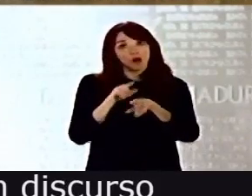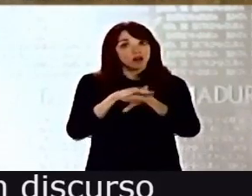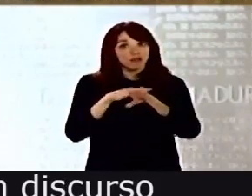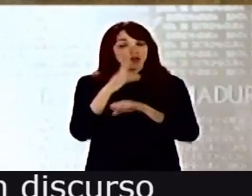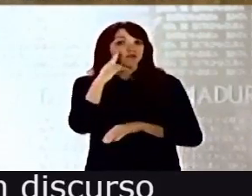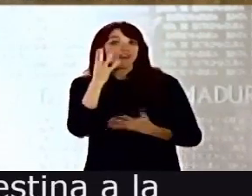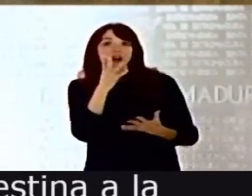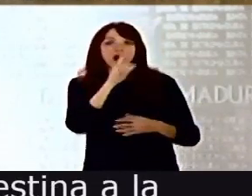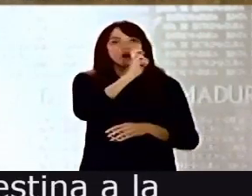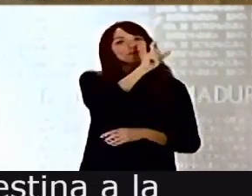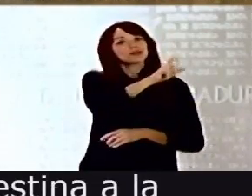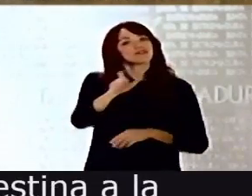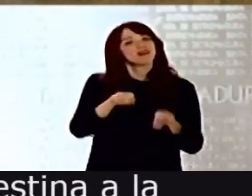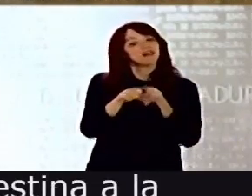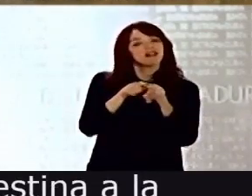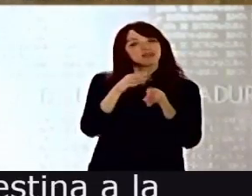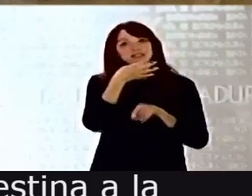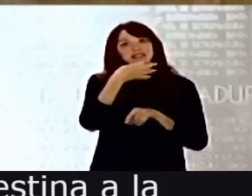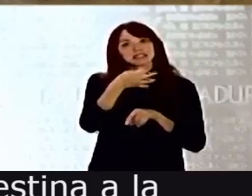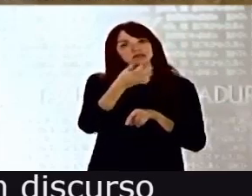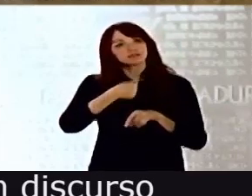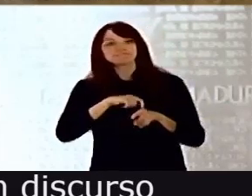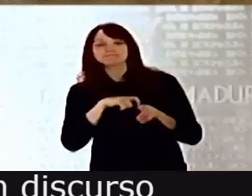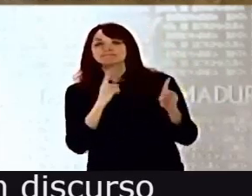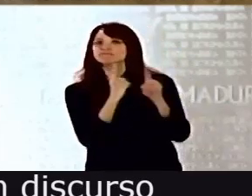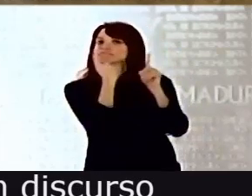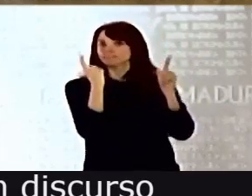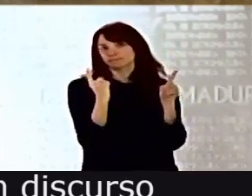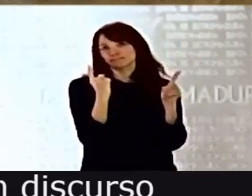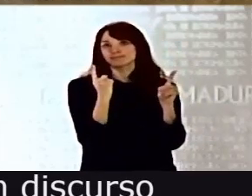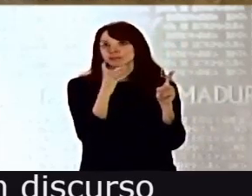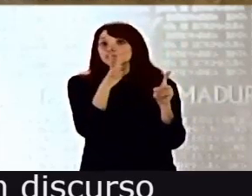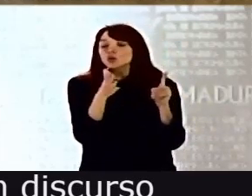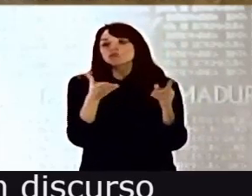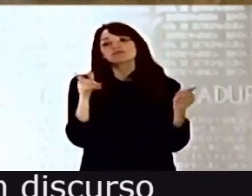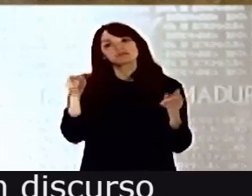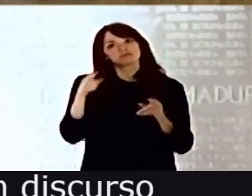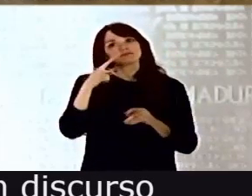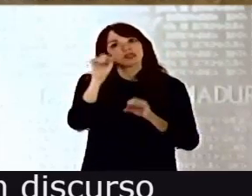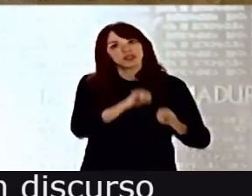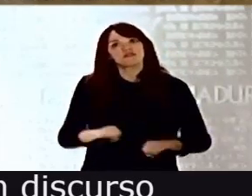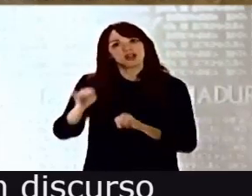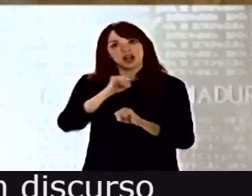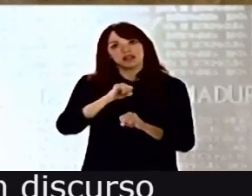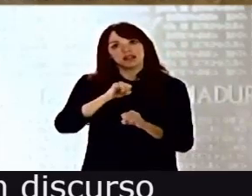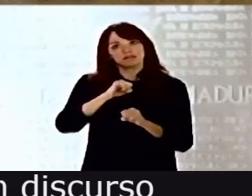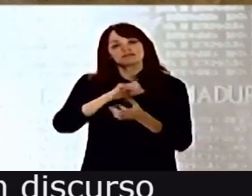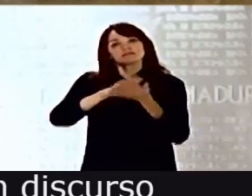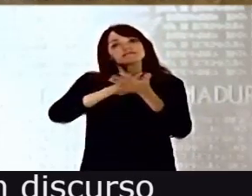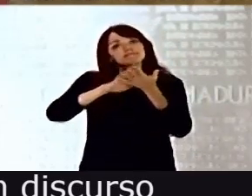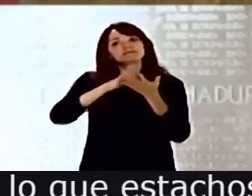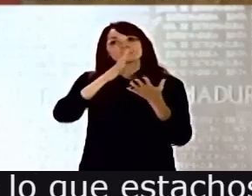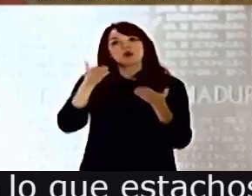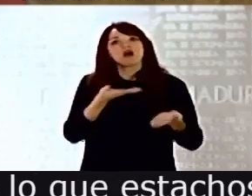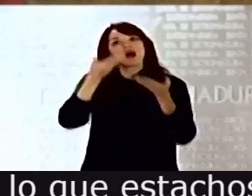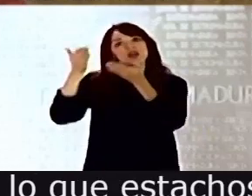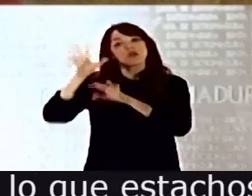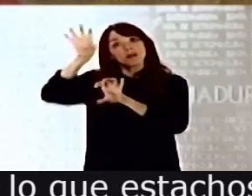Vara, nosotros vamos a defender siempre no solo lo que estamos haciendo, que está ayudando a gente en distintos países del mundo que tienen una